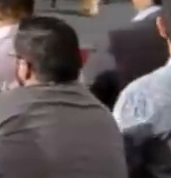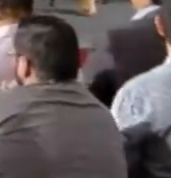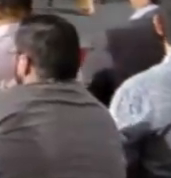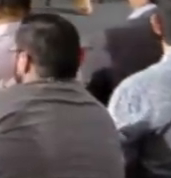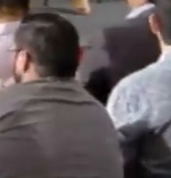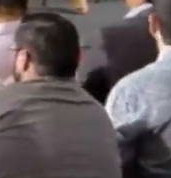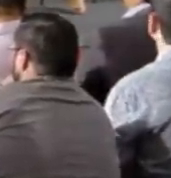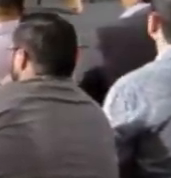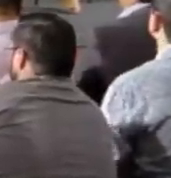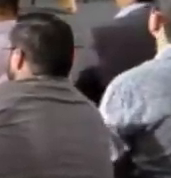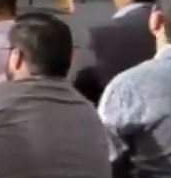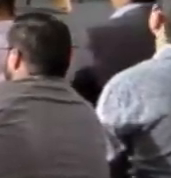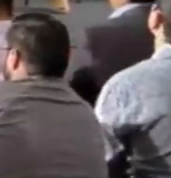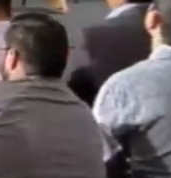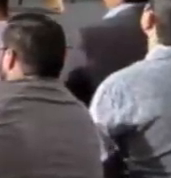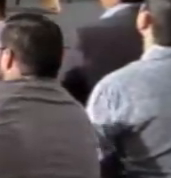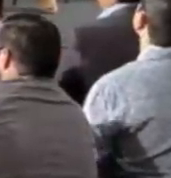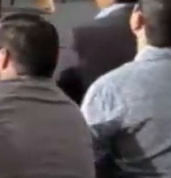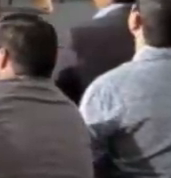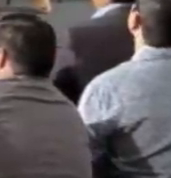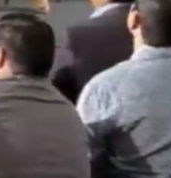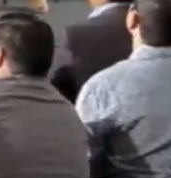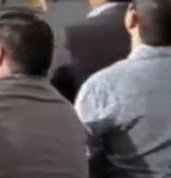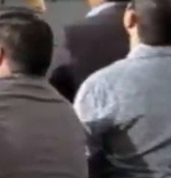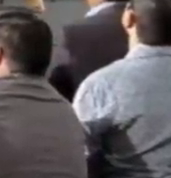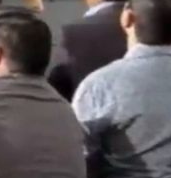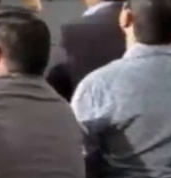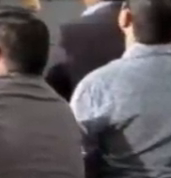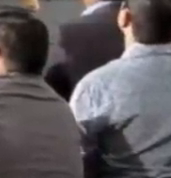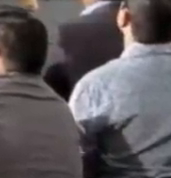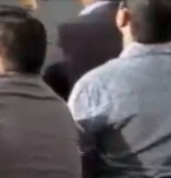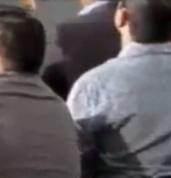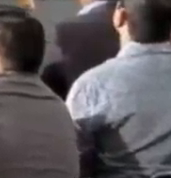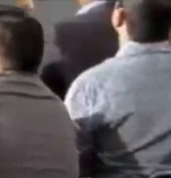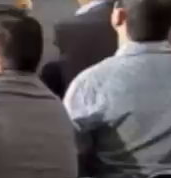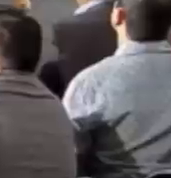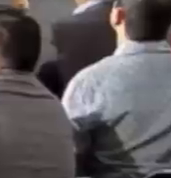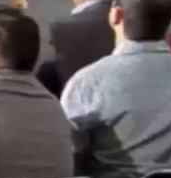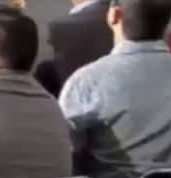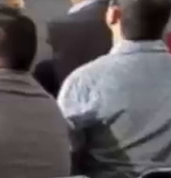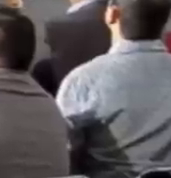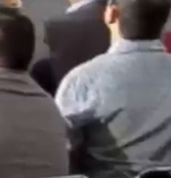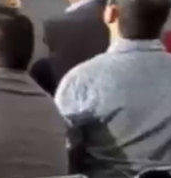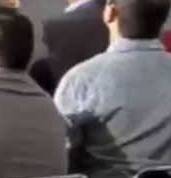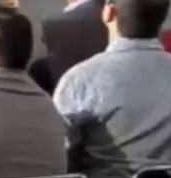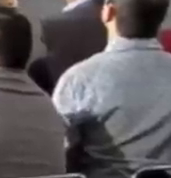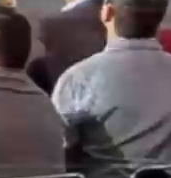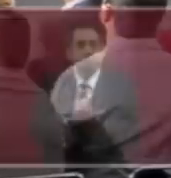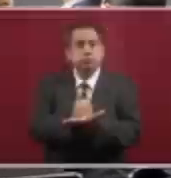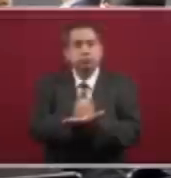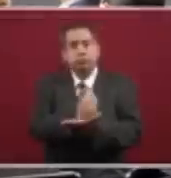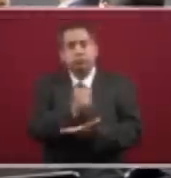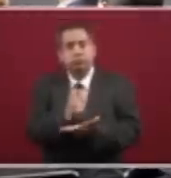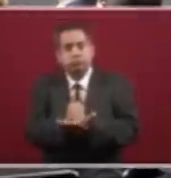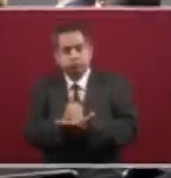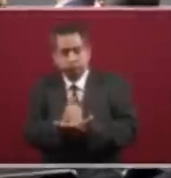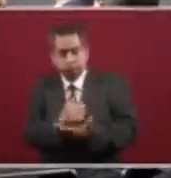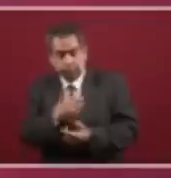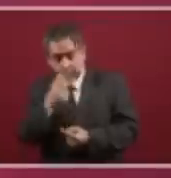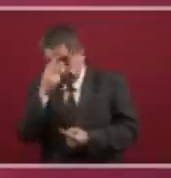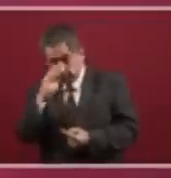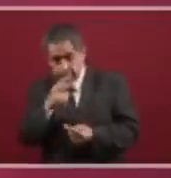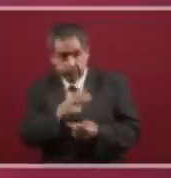de las dos grandes capitales la capital de la república y la capital del estado de mexico en los últimos años